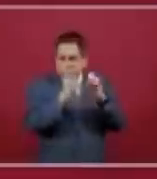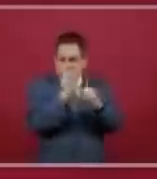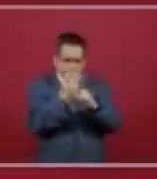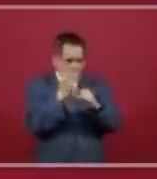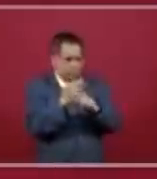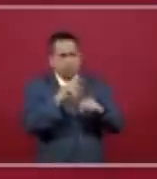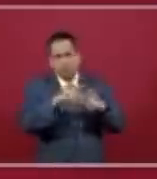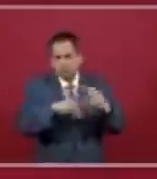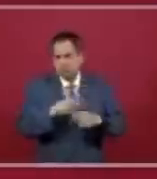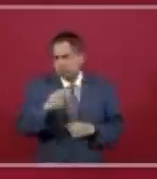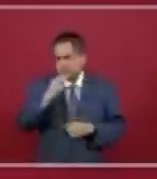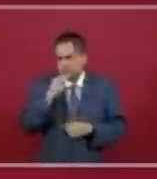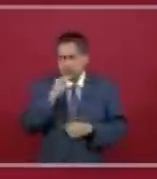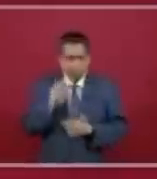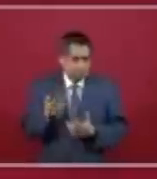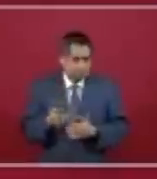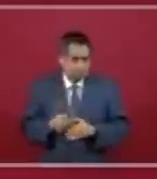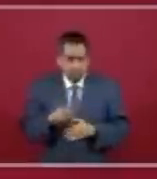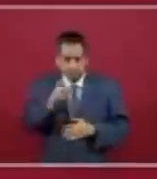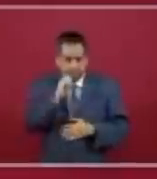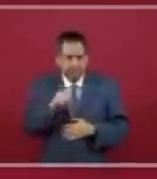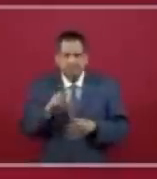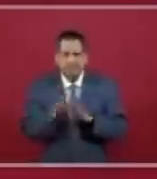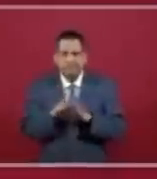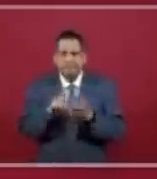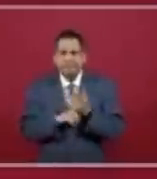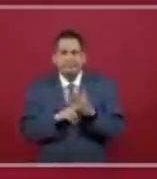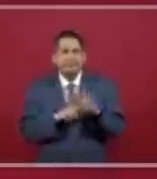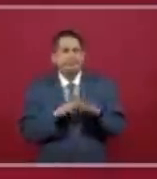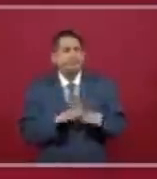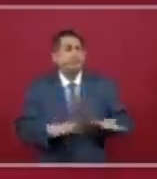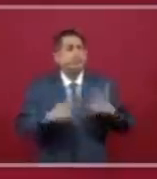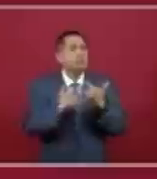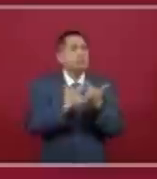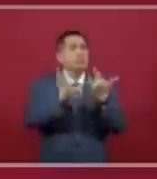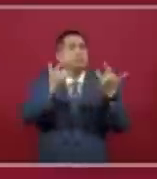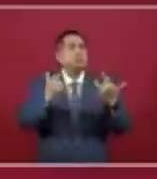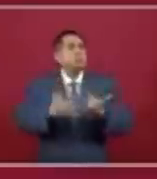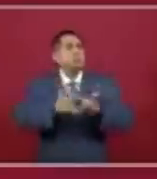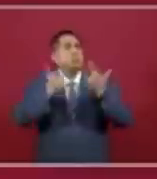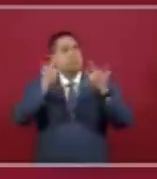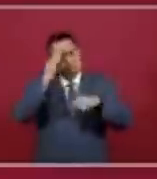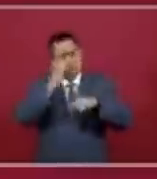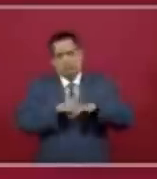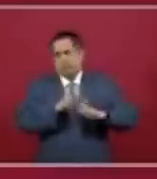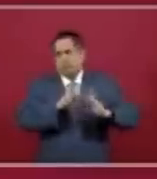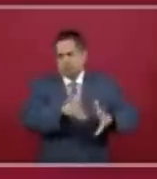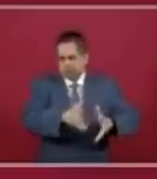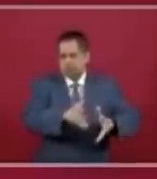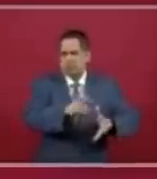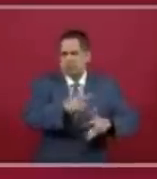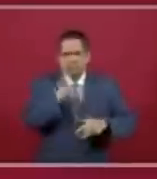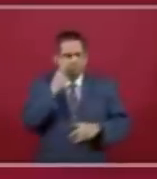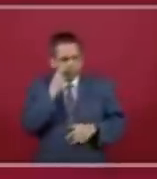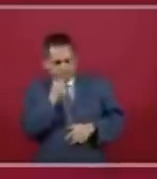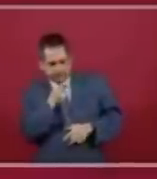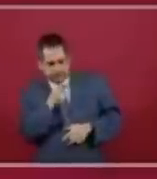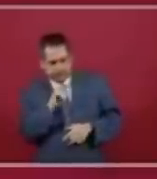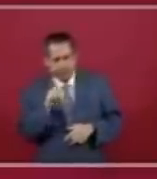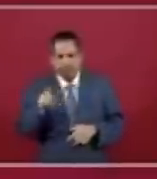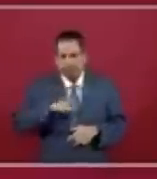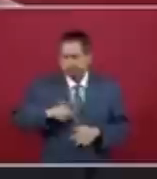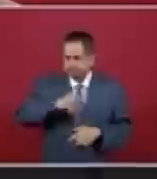luego se quiere mantener todo lo histórico para que haya también la